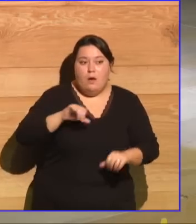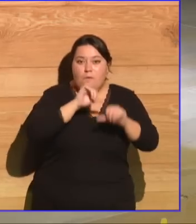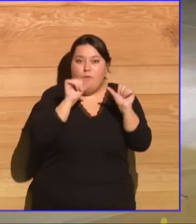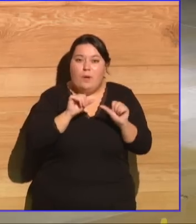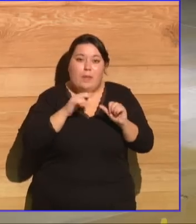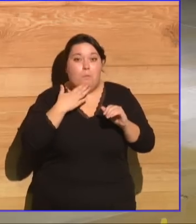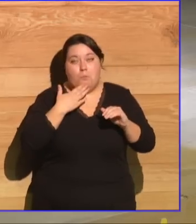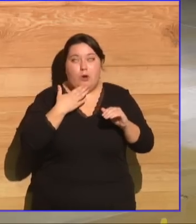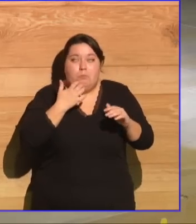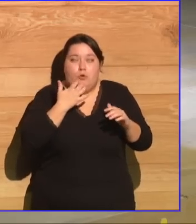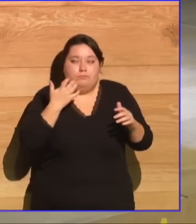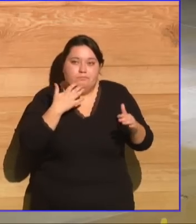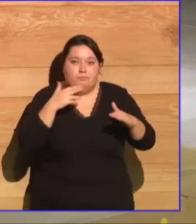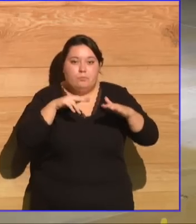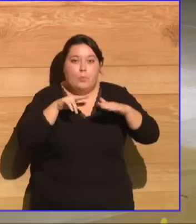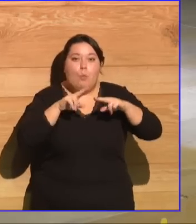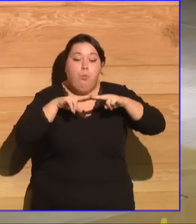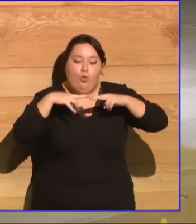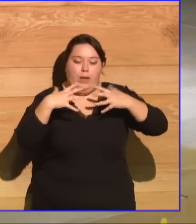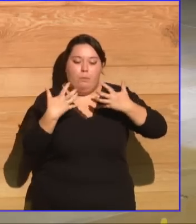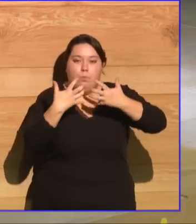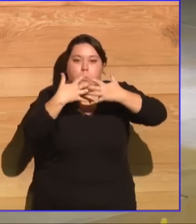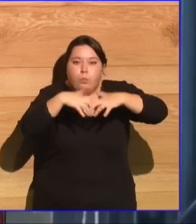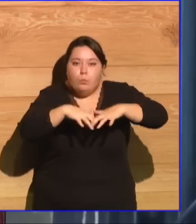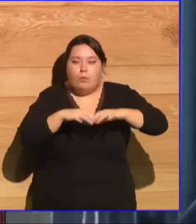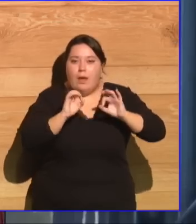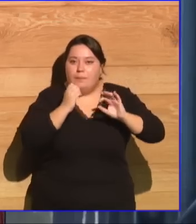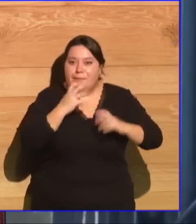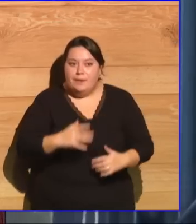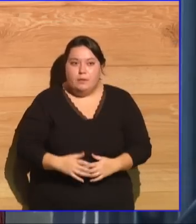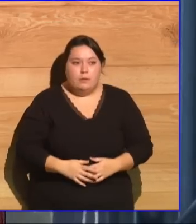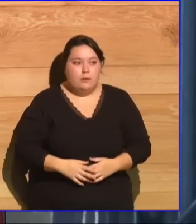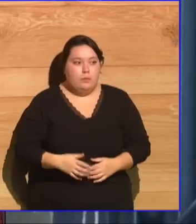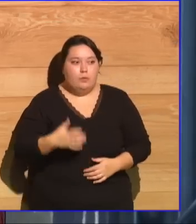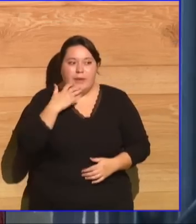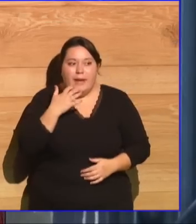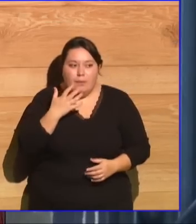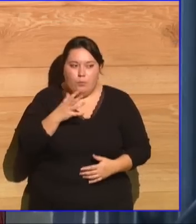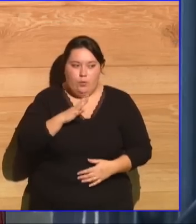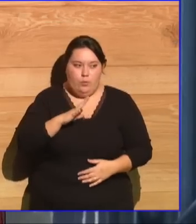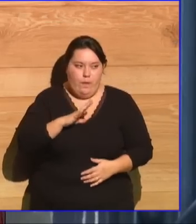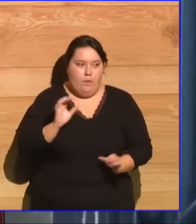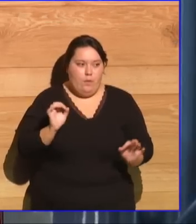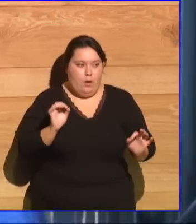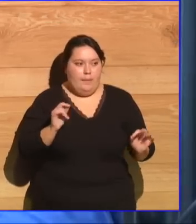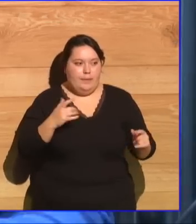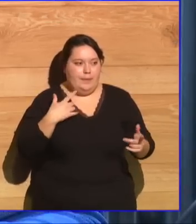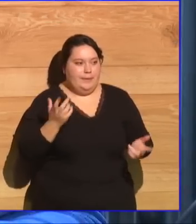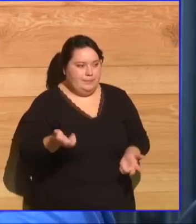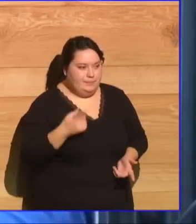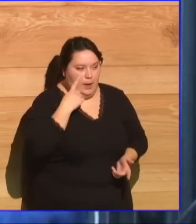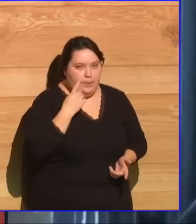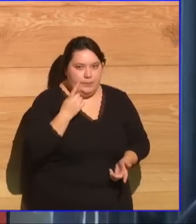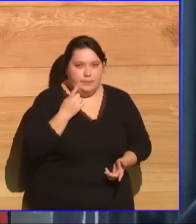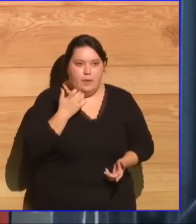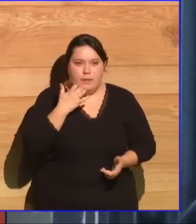tan perfecto que casi tiene la energía del cine musical. Es inextricable casi. ¿Puedo poner un ejemplo? Ya que Rodrigo, a ver si